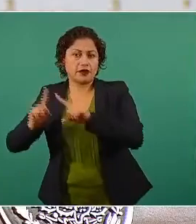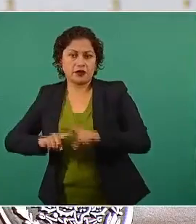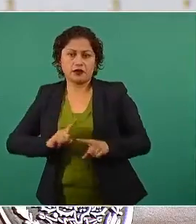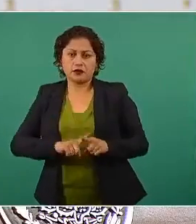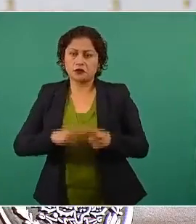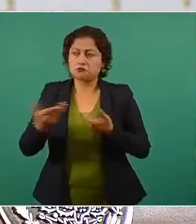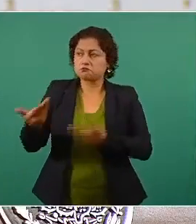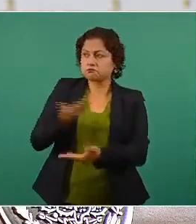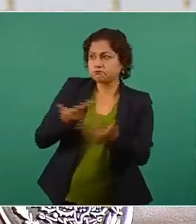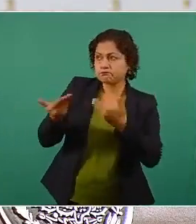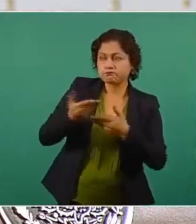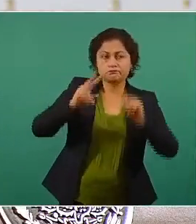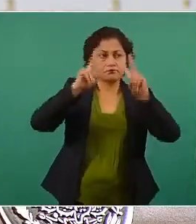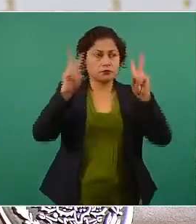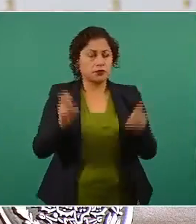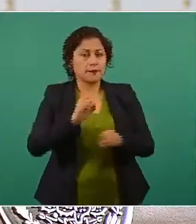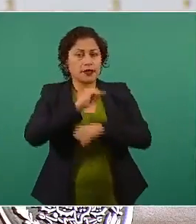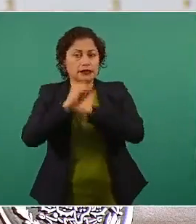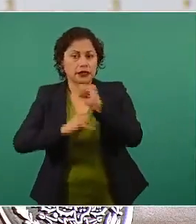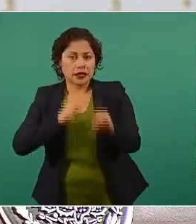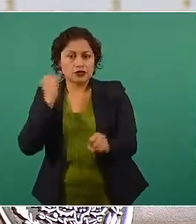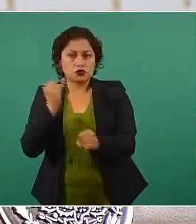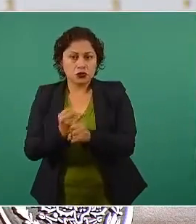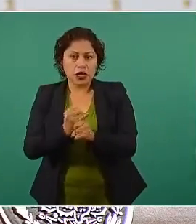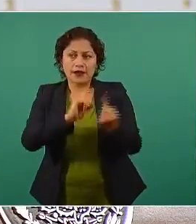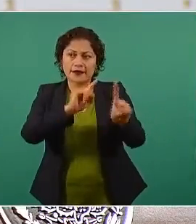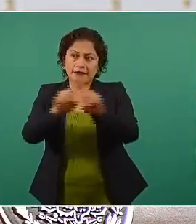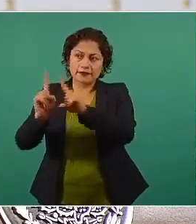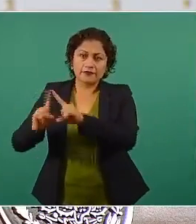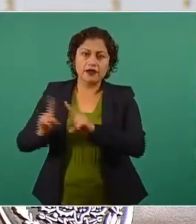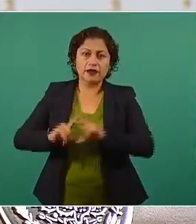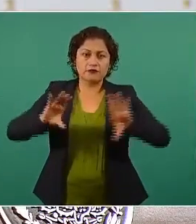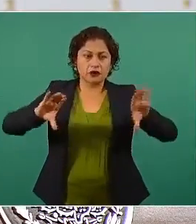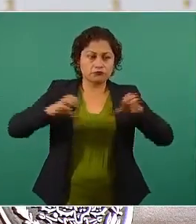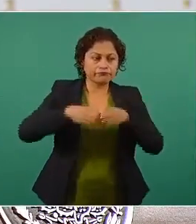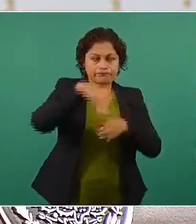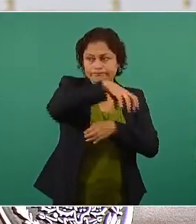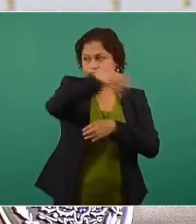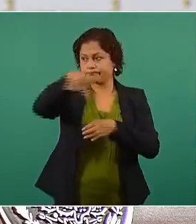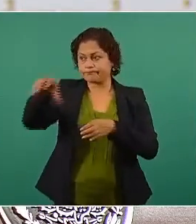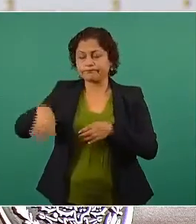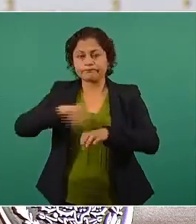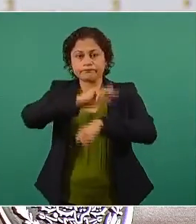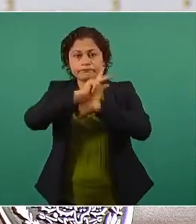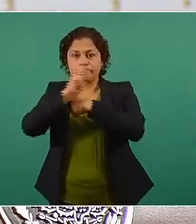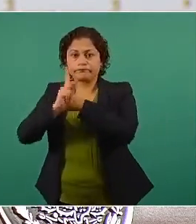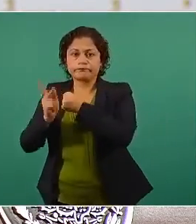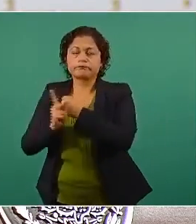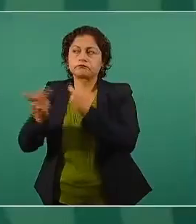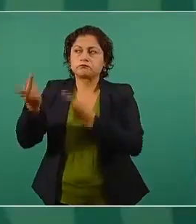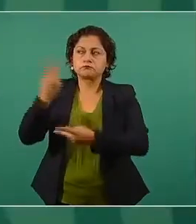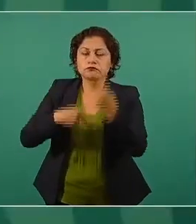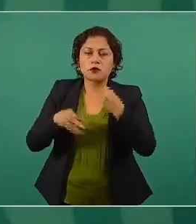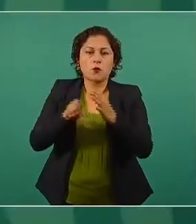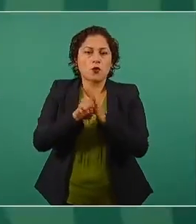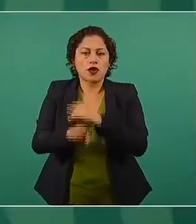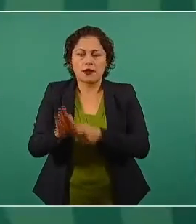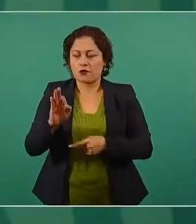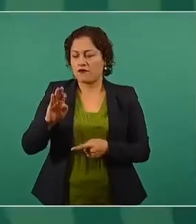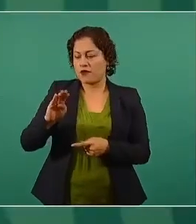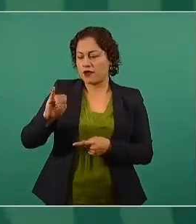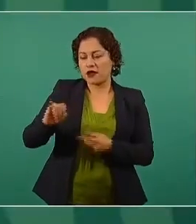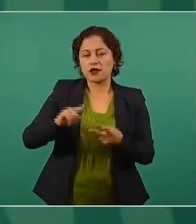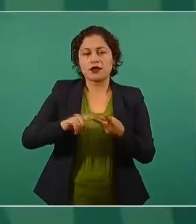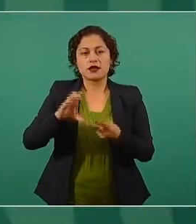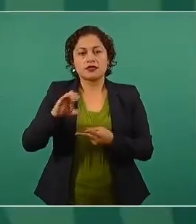internacional, a todas las agencias, en el caso especial de Estados Unidos, al FBI, a la CIA,